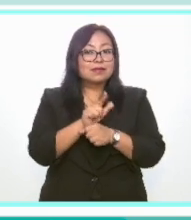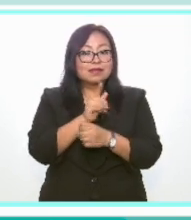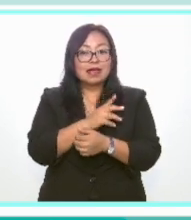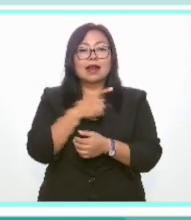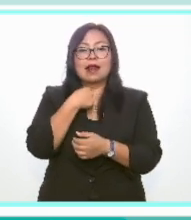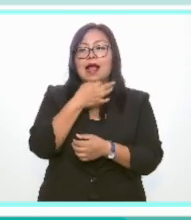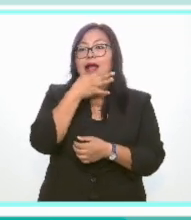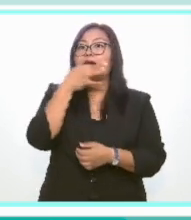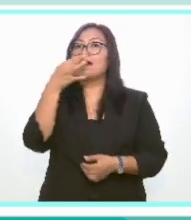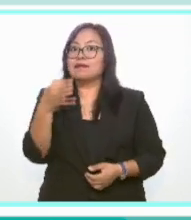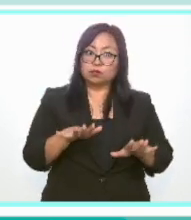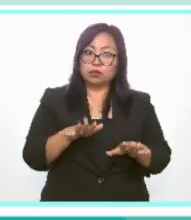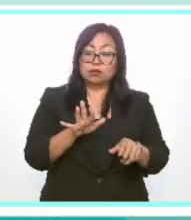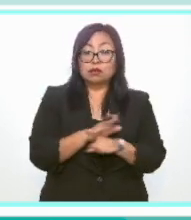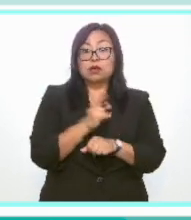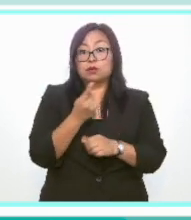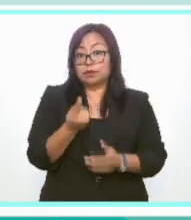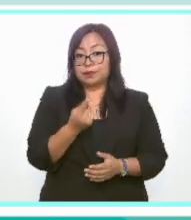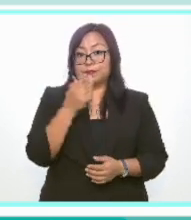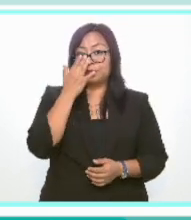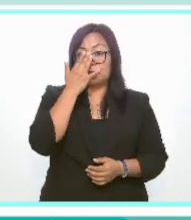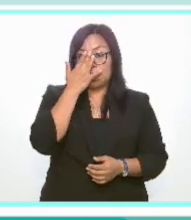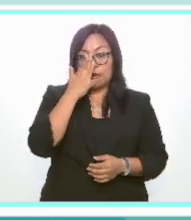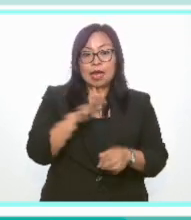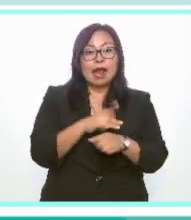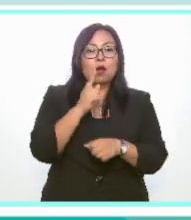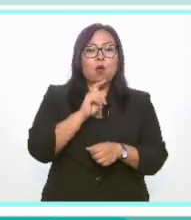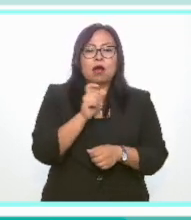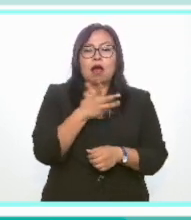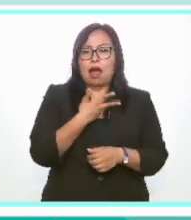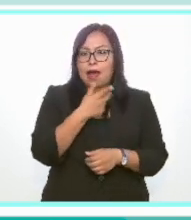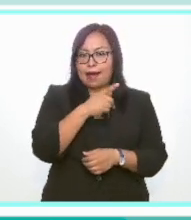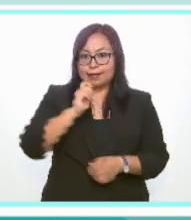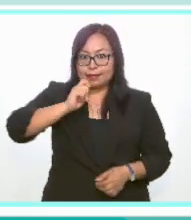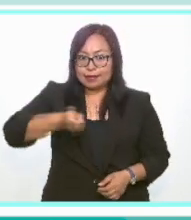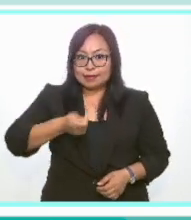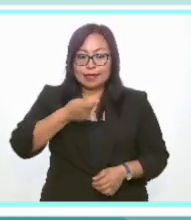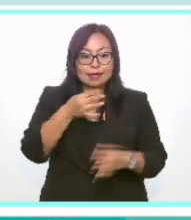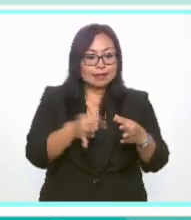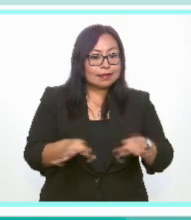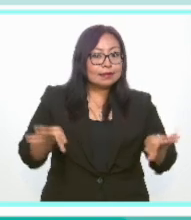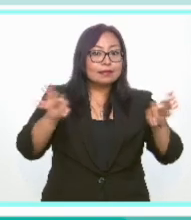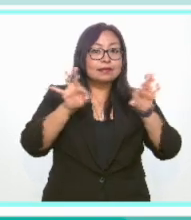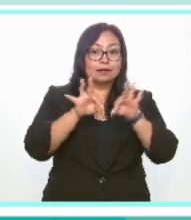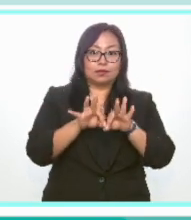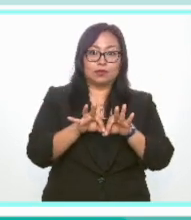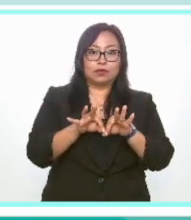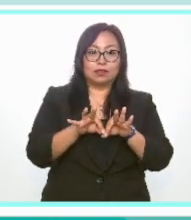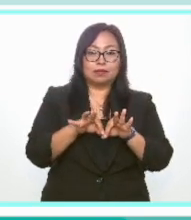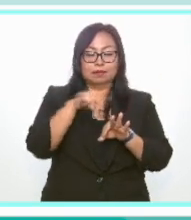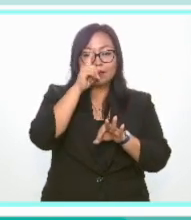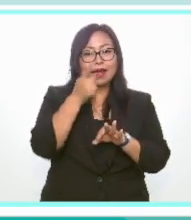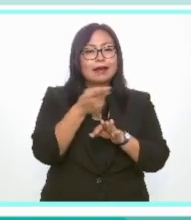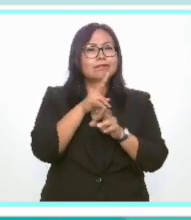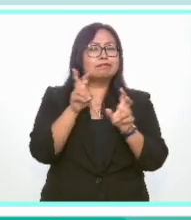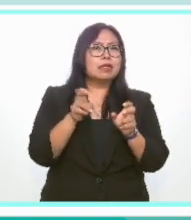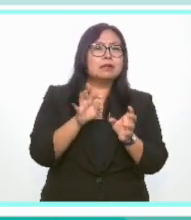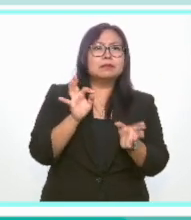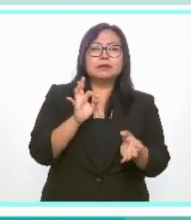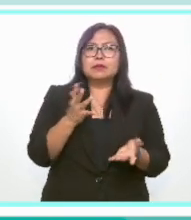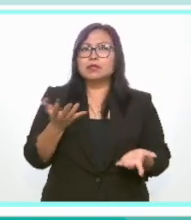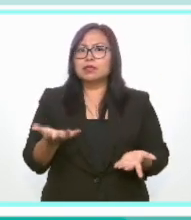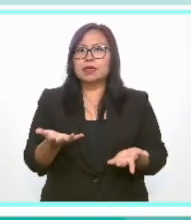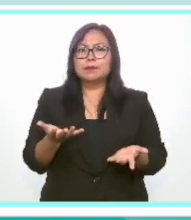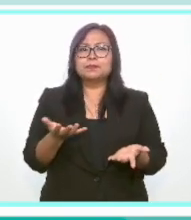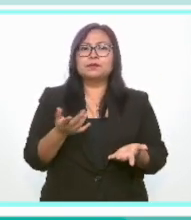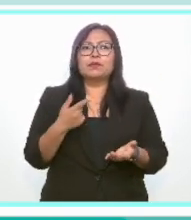el ente público hoy recurrido la ejecución de una sentencia resulta de Vital importancia para el tema neurálgico es